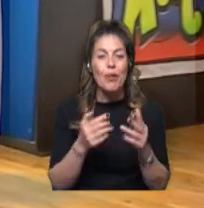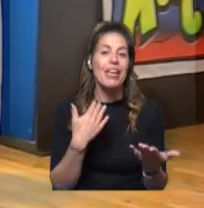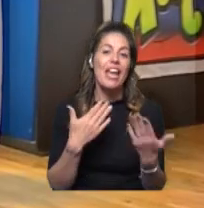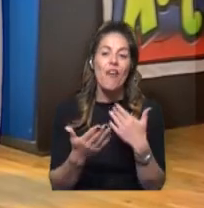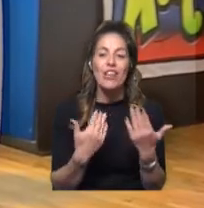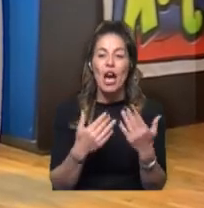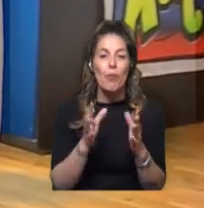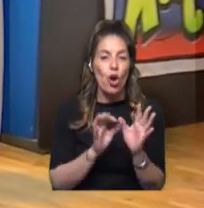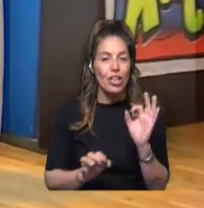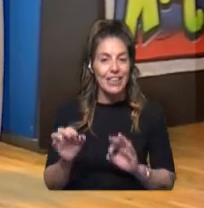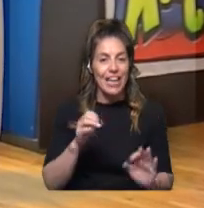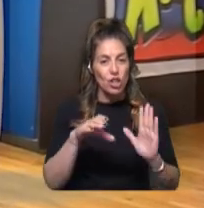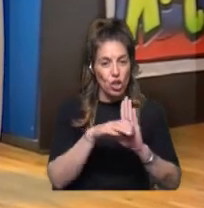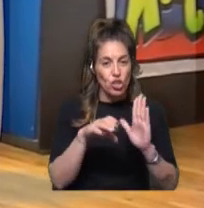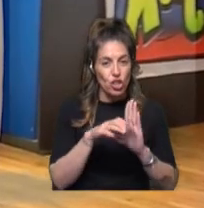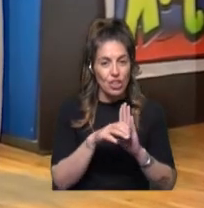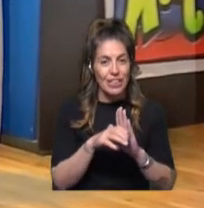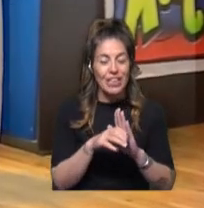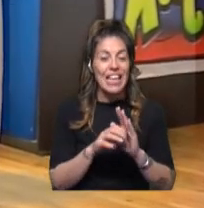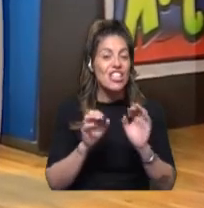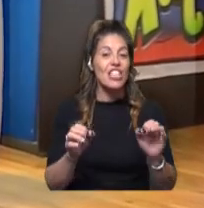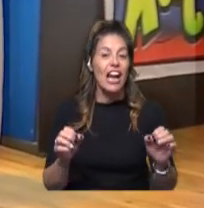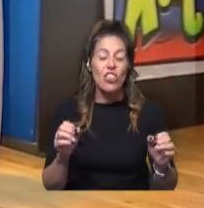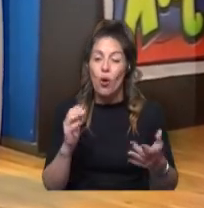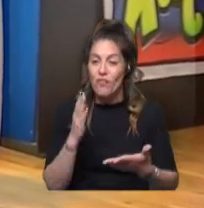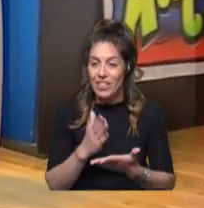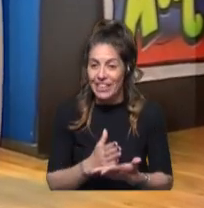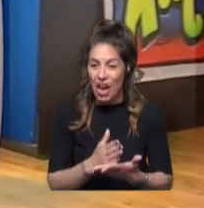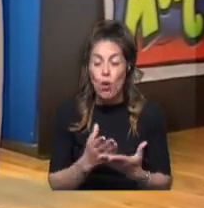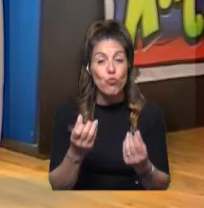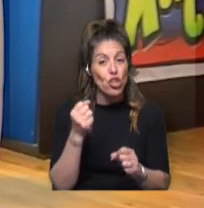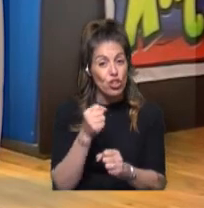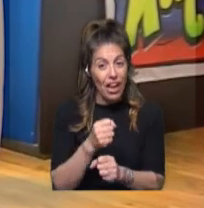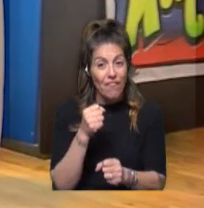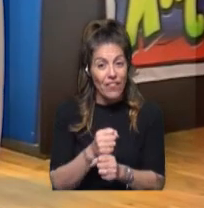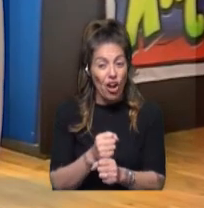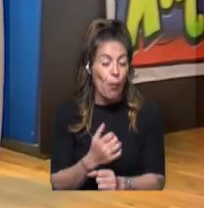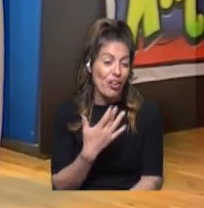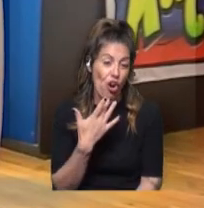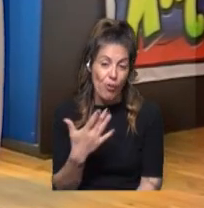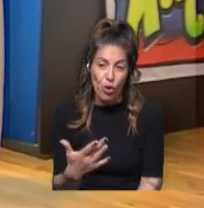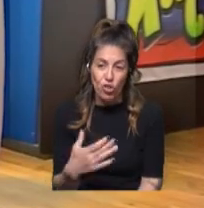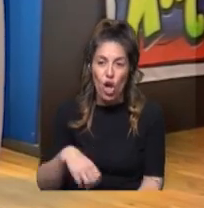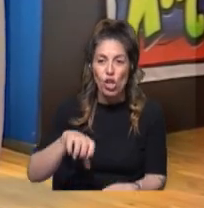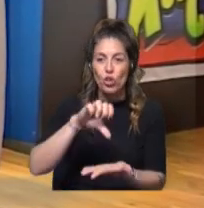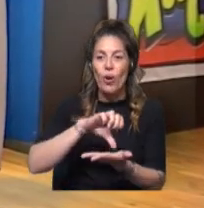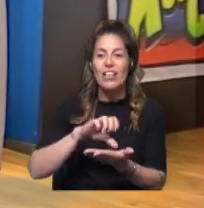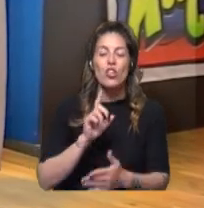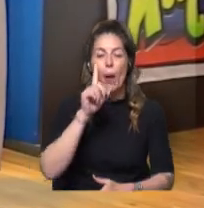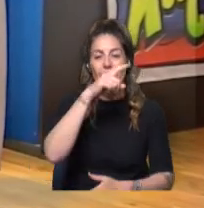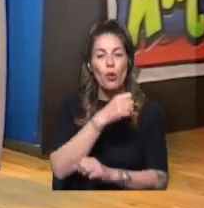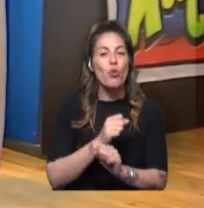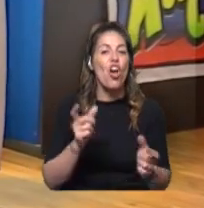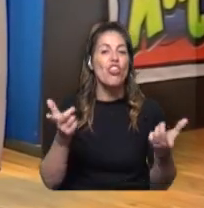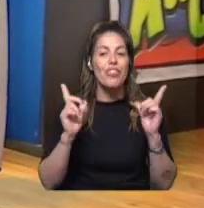Solís que están llegando como a la recta final cansados porque fue mucho trabajo, pero fue un trabajo hermoso que toda la ciudad de Montevideo pudo disfrutar. Y en